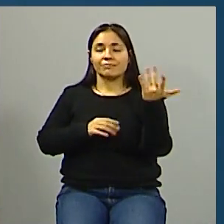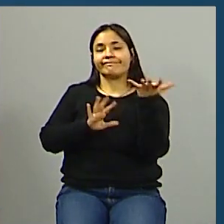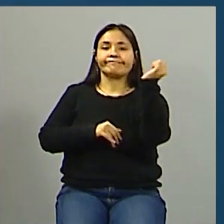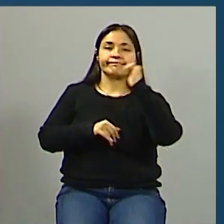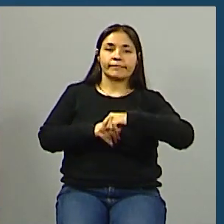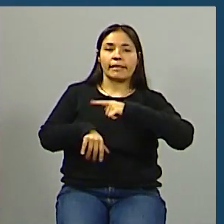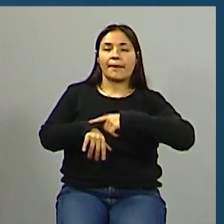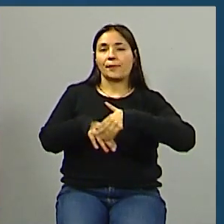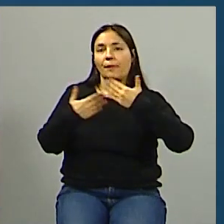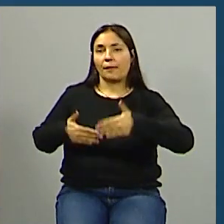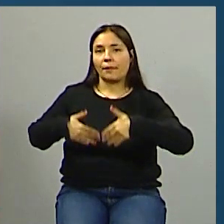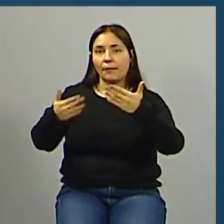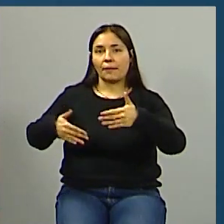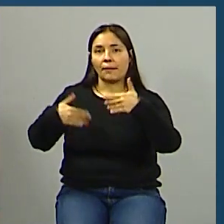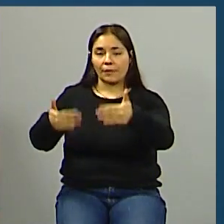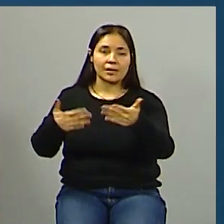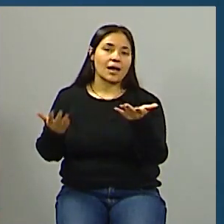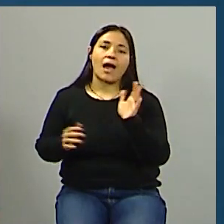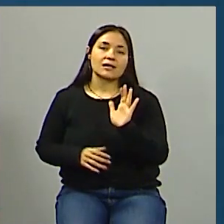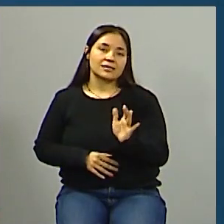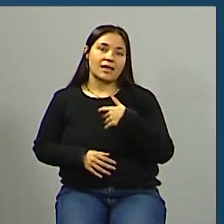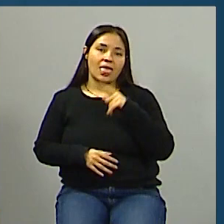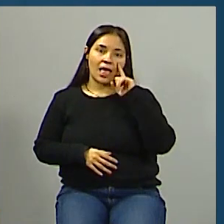aspectos. Y esto indudablemente se refleja